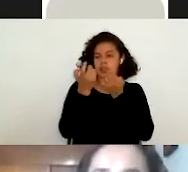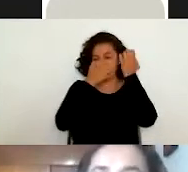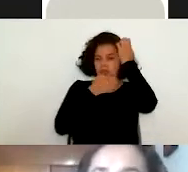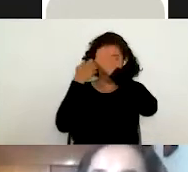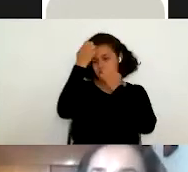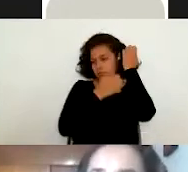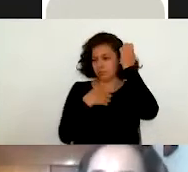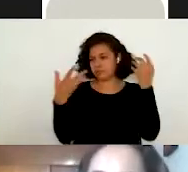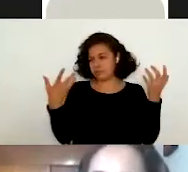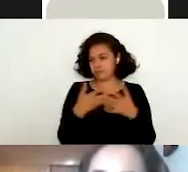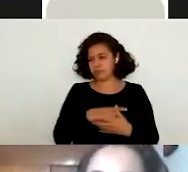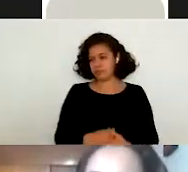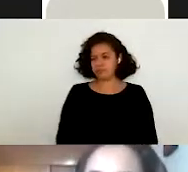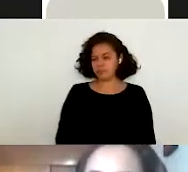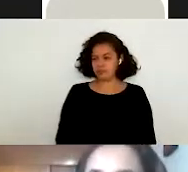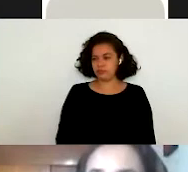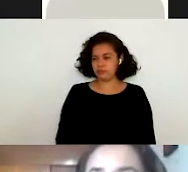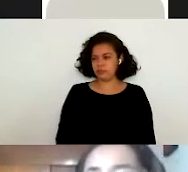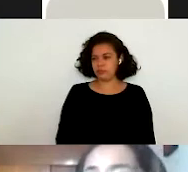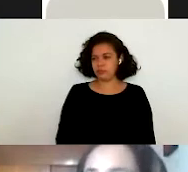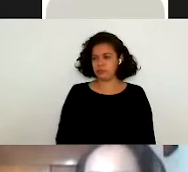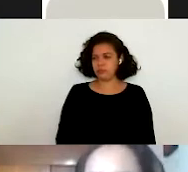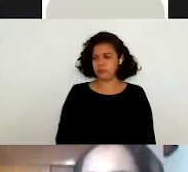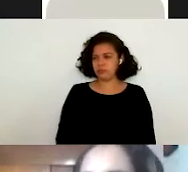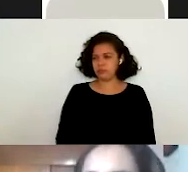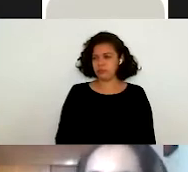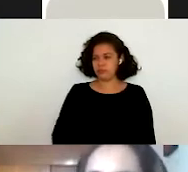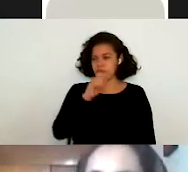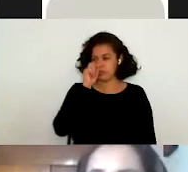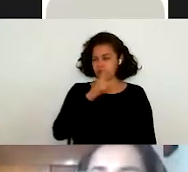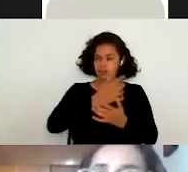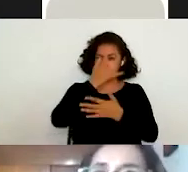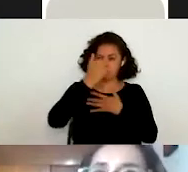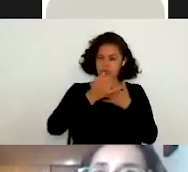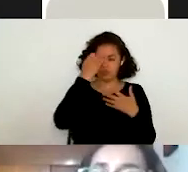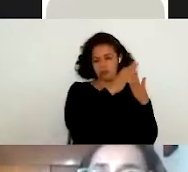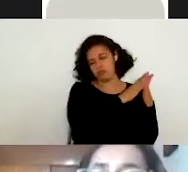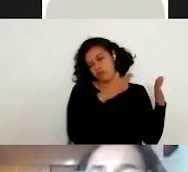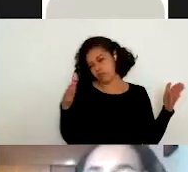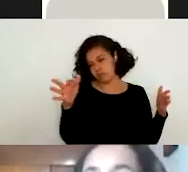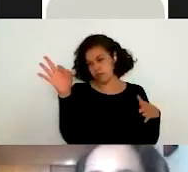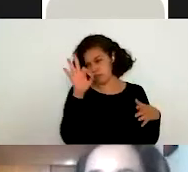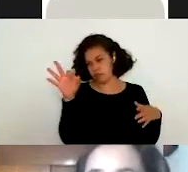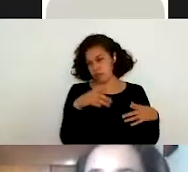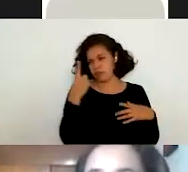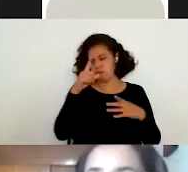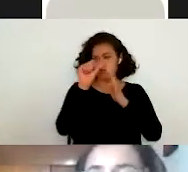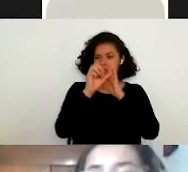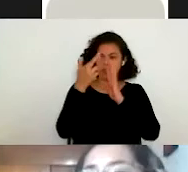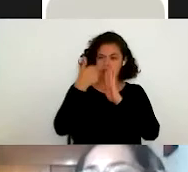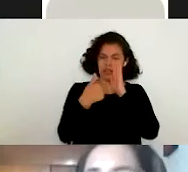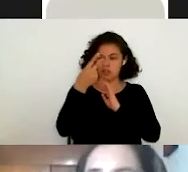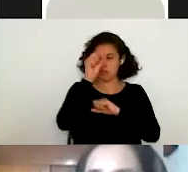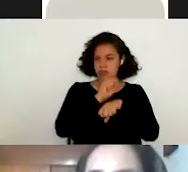Entonces, también dependerá del tiempo que dure el proyecto. Si el proyecto solamente incluye un taller de 2 semanas,